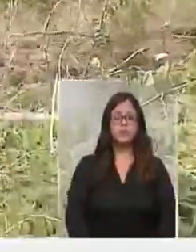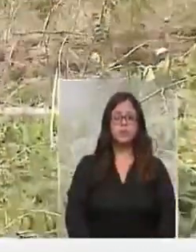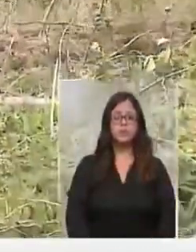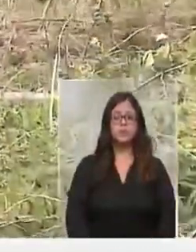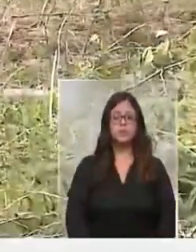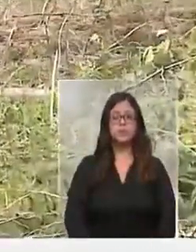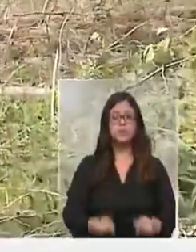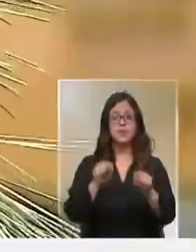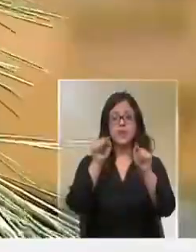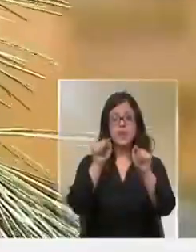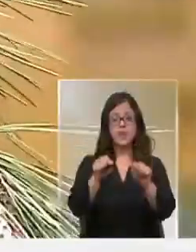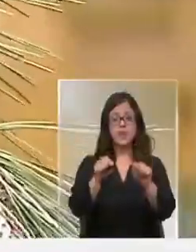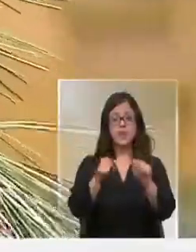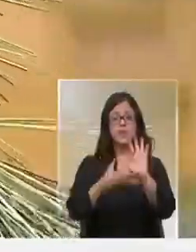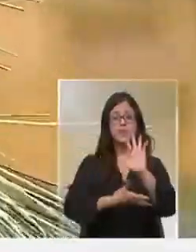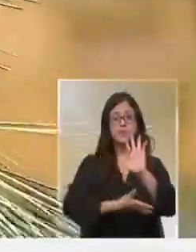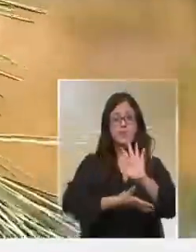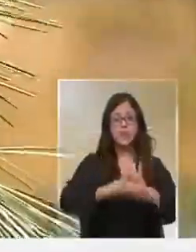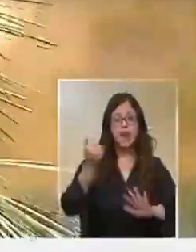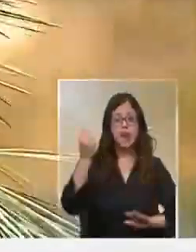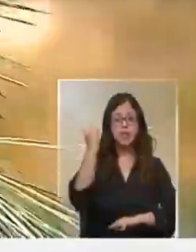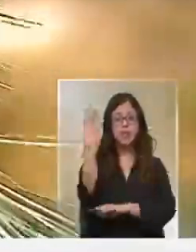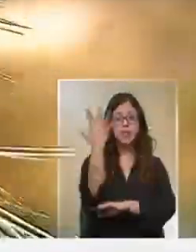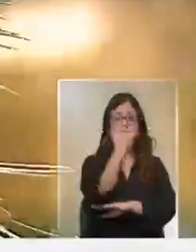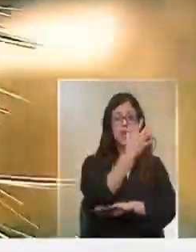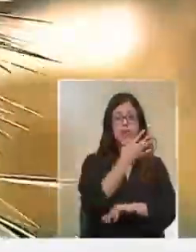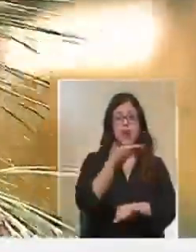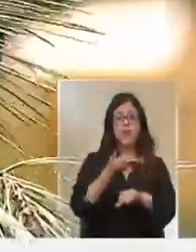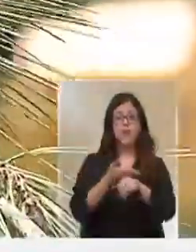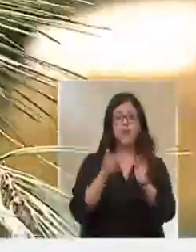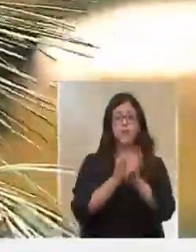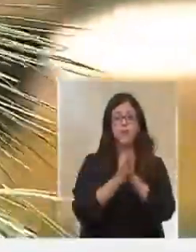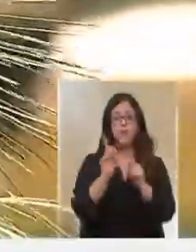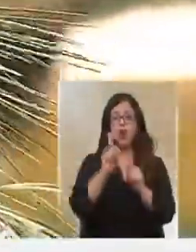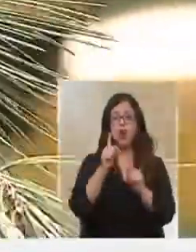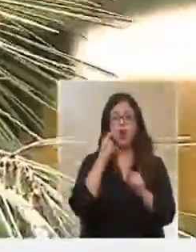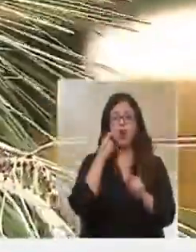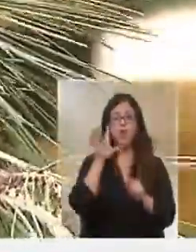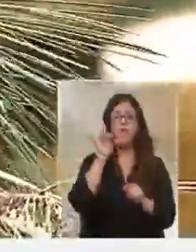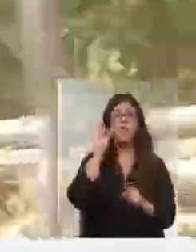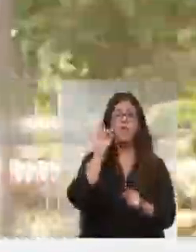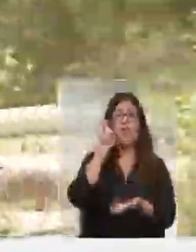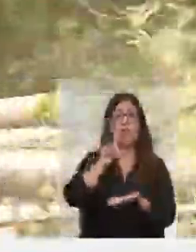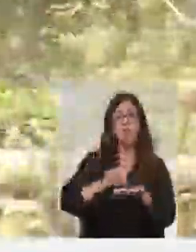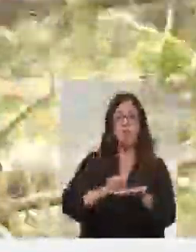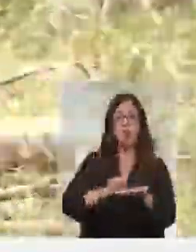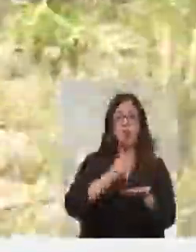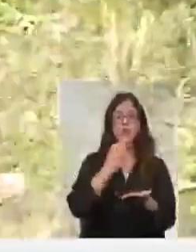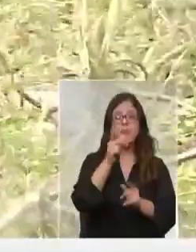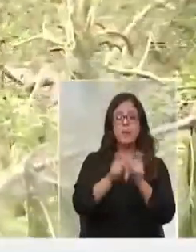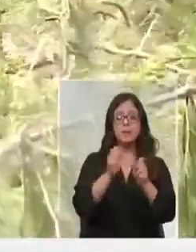Quienes están extrayendo madera nos pidieron no identificar el lugar ni a las personas.